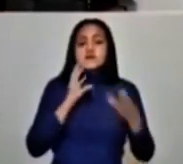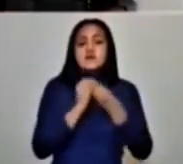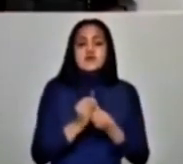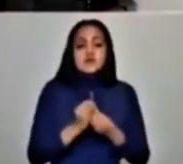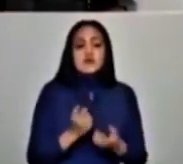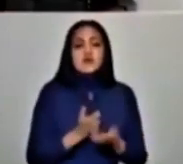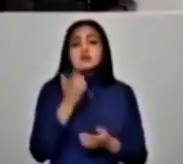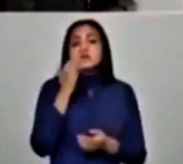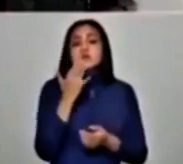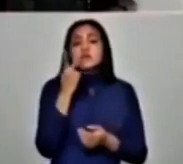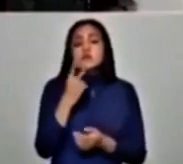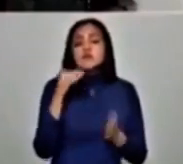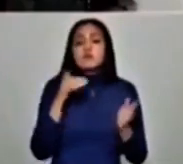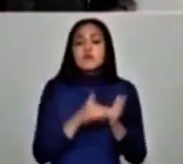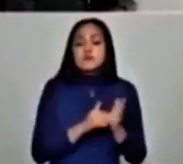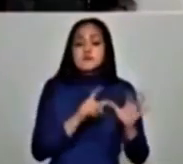importe de